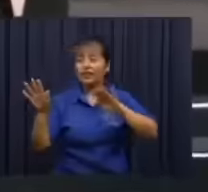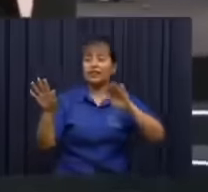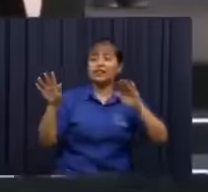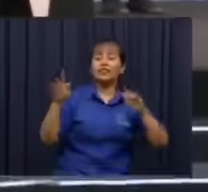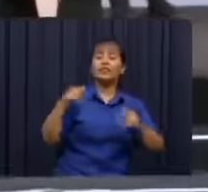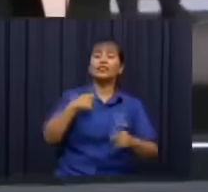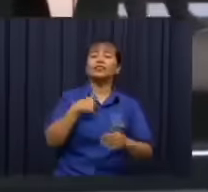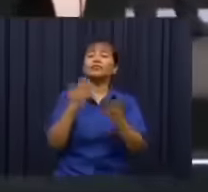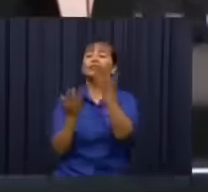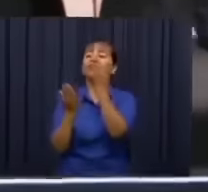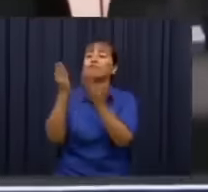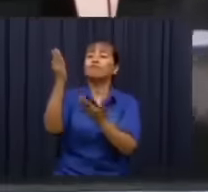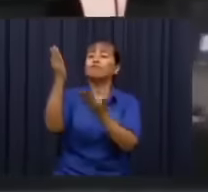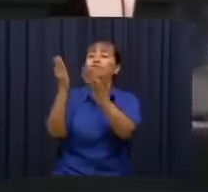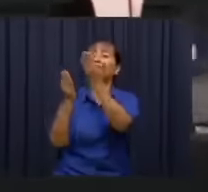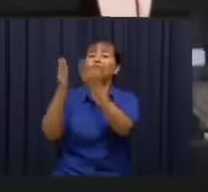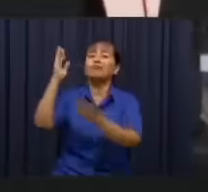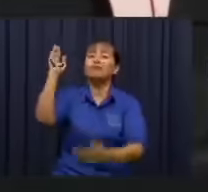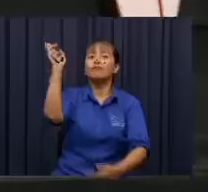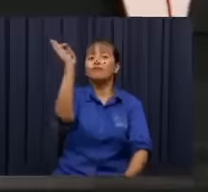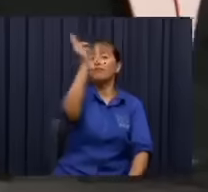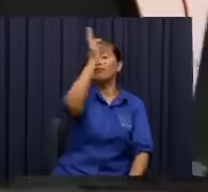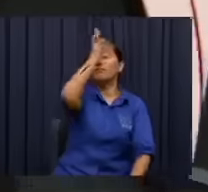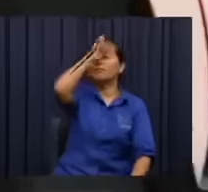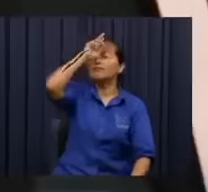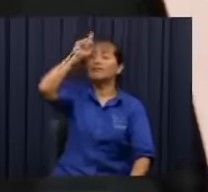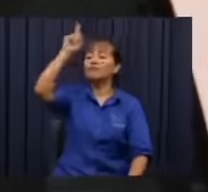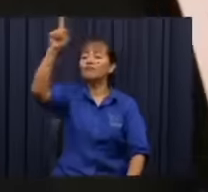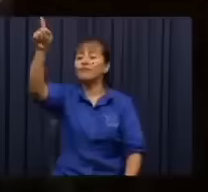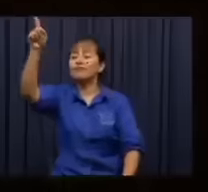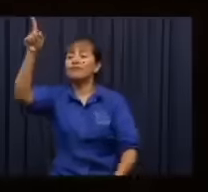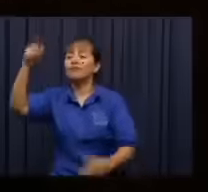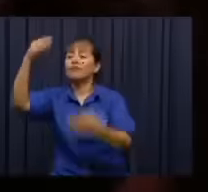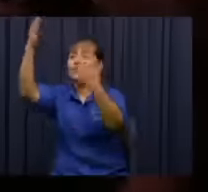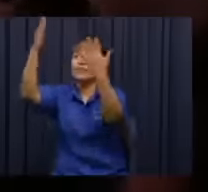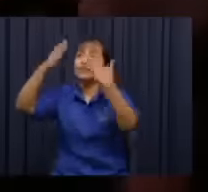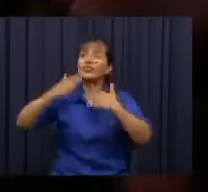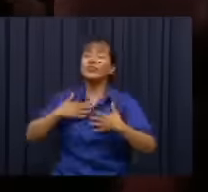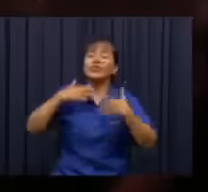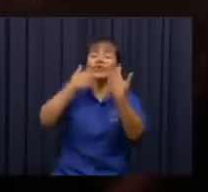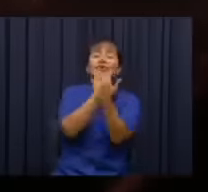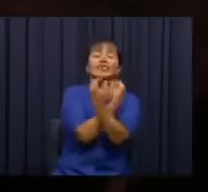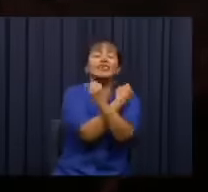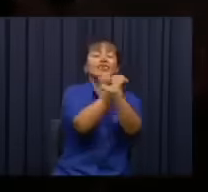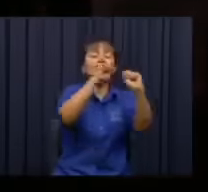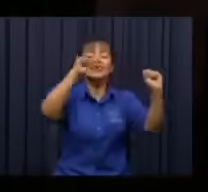adoración para servir al Rey que me ha salvado.